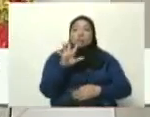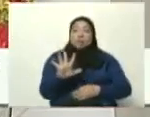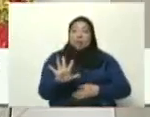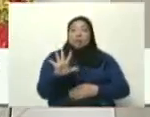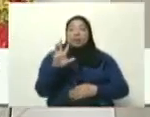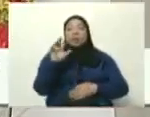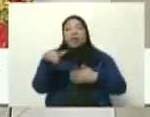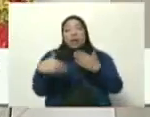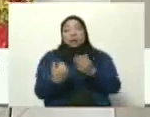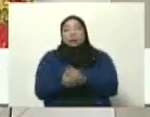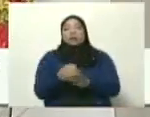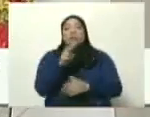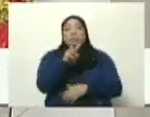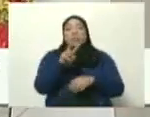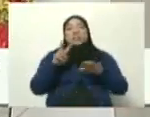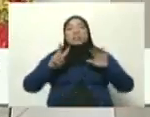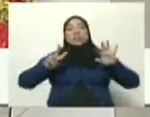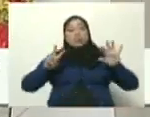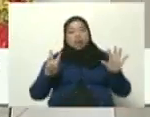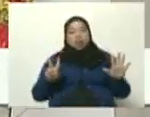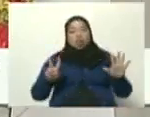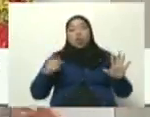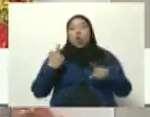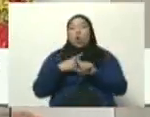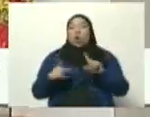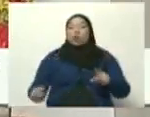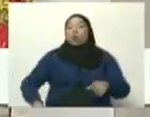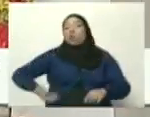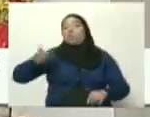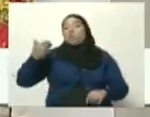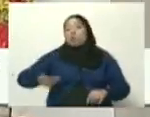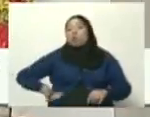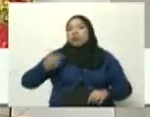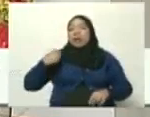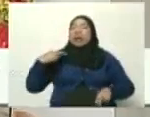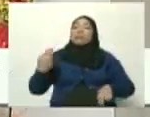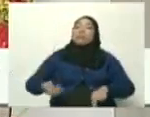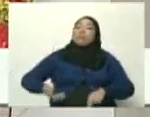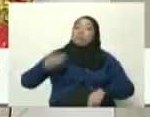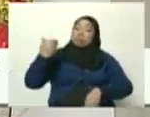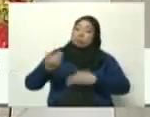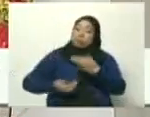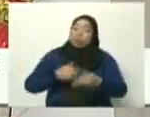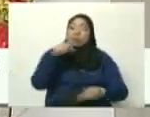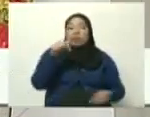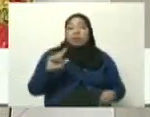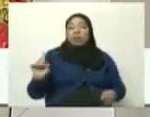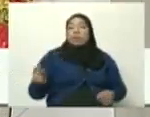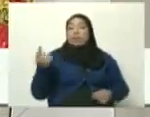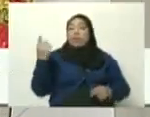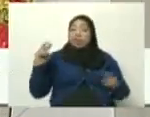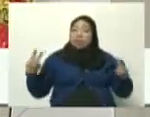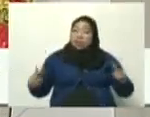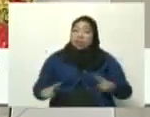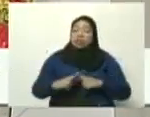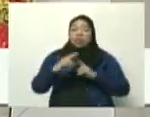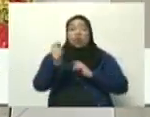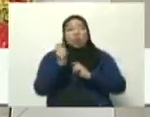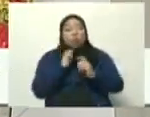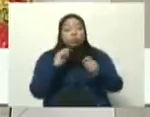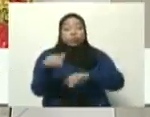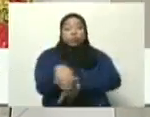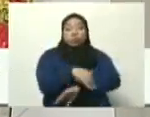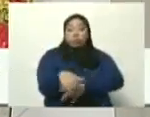y 27 estaremos conmemorando otro episodio bicentenario de mucha relevancia, que es esa primera entrevista, la única